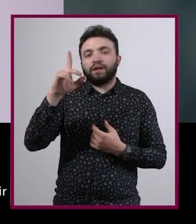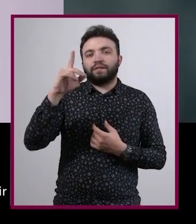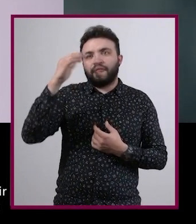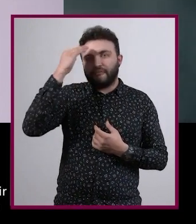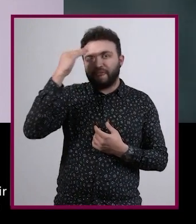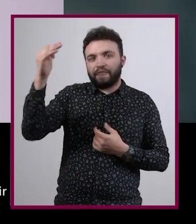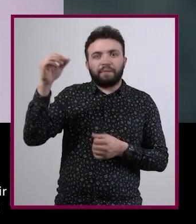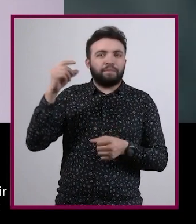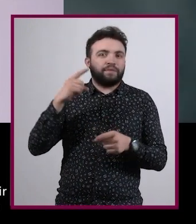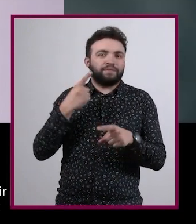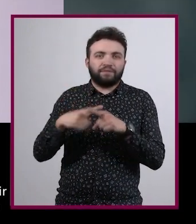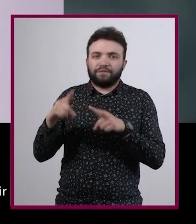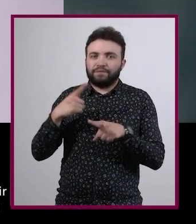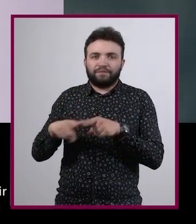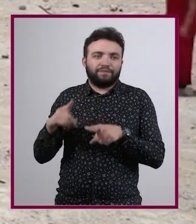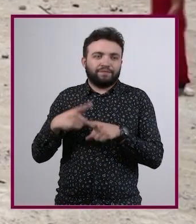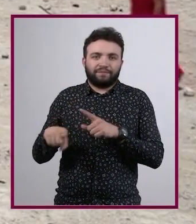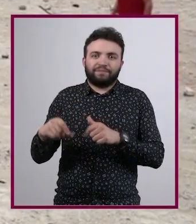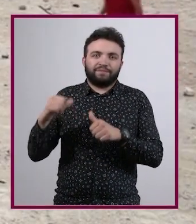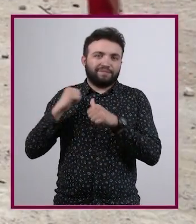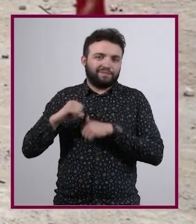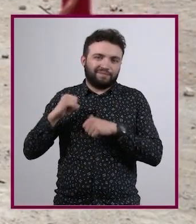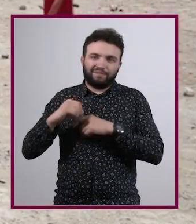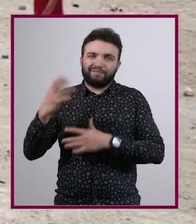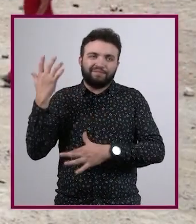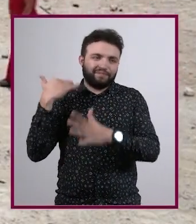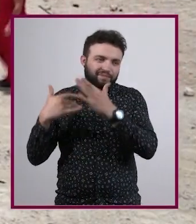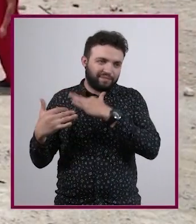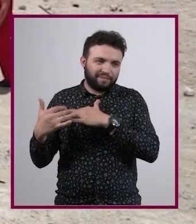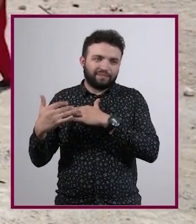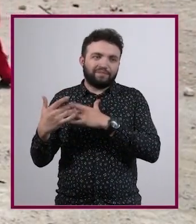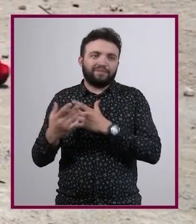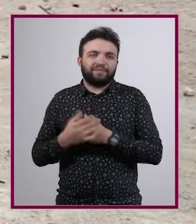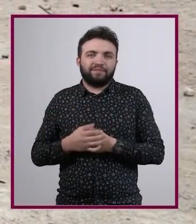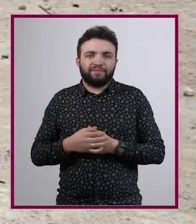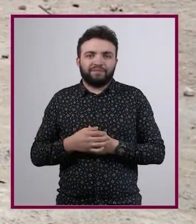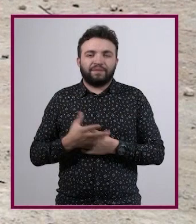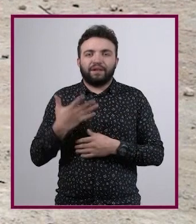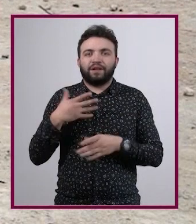temporalidades. Hay algunos que están inspirados